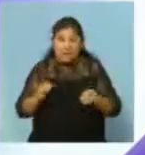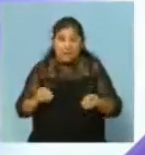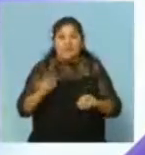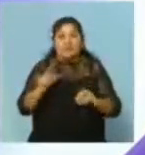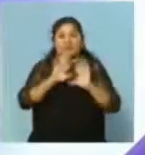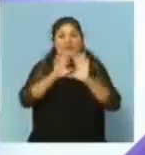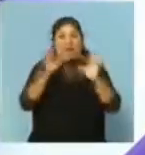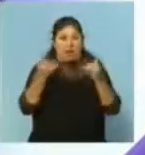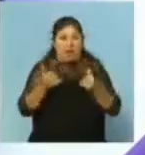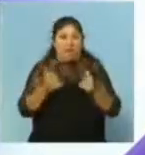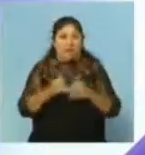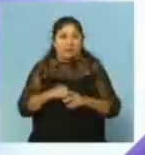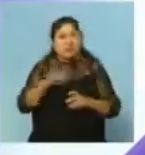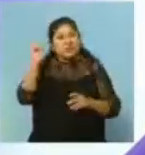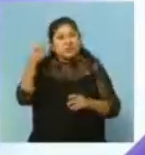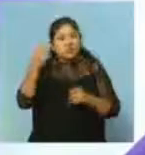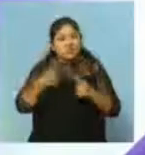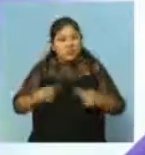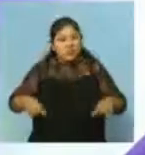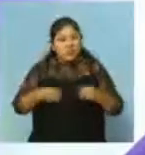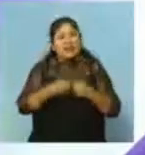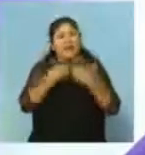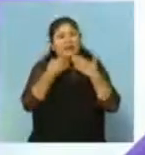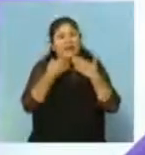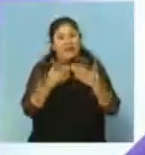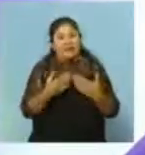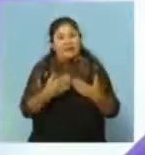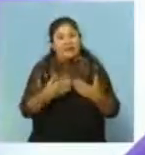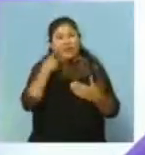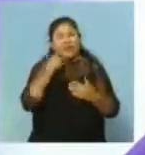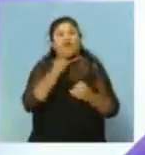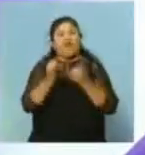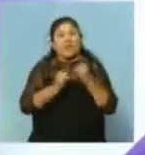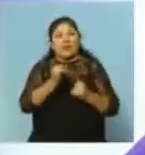Bien, muchísimas gracias, Jorge, por todo el informe. Hacemos...